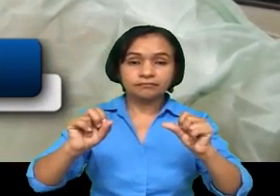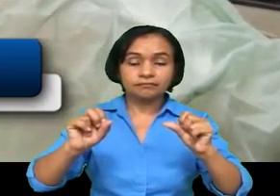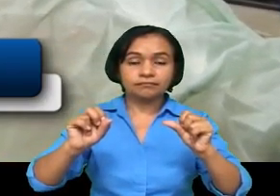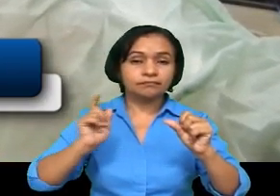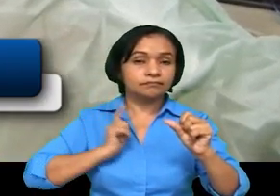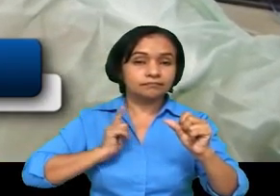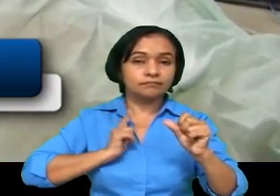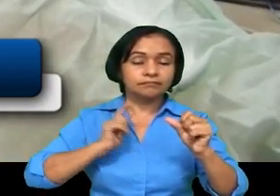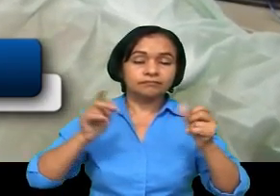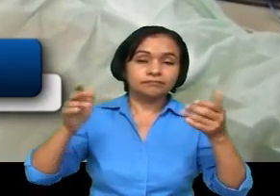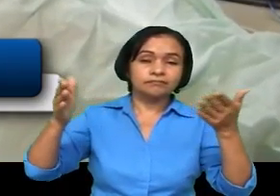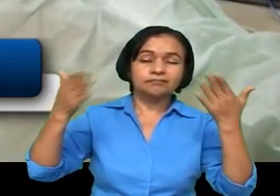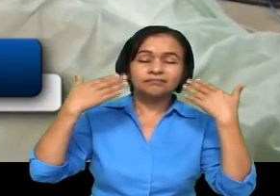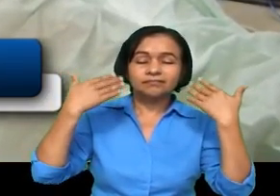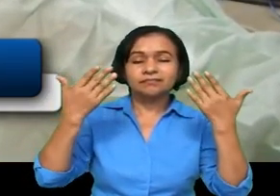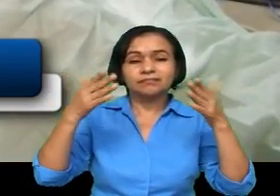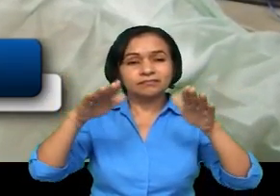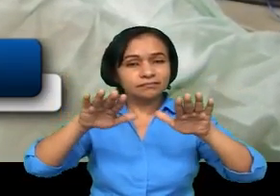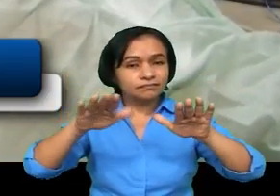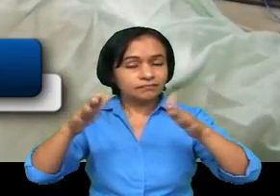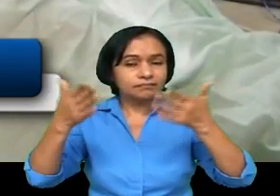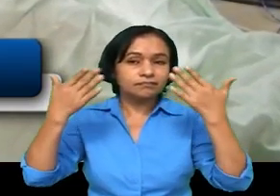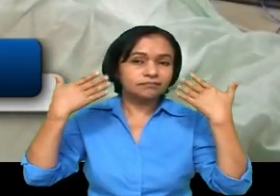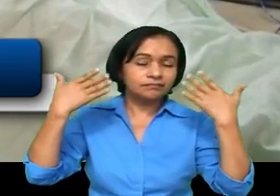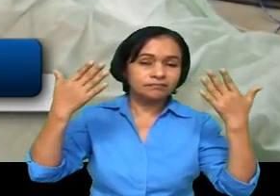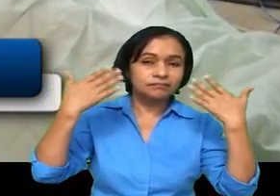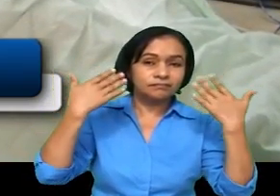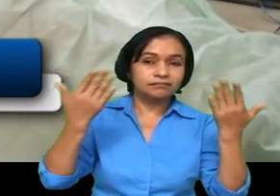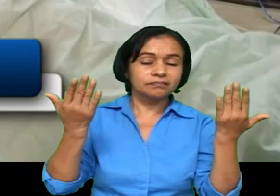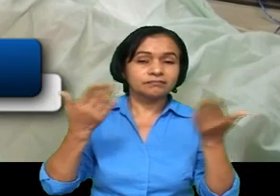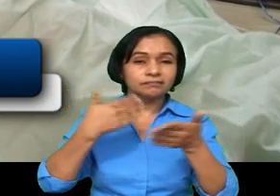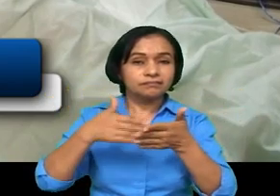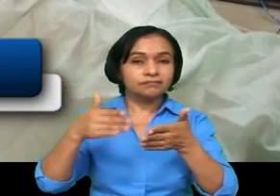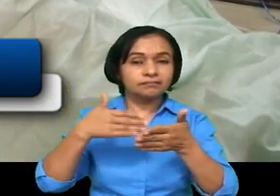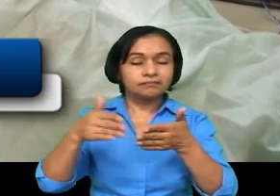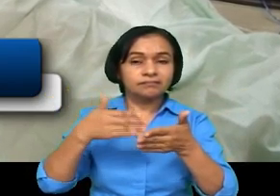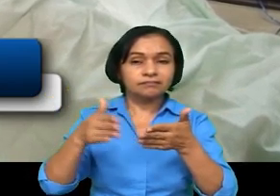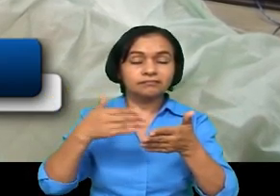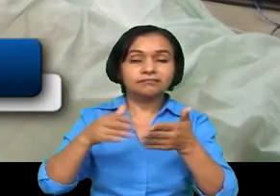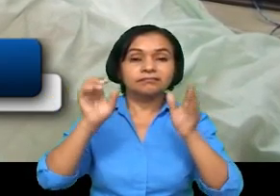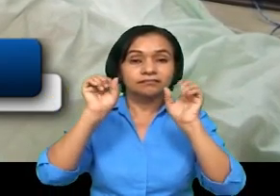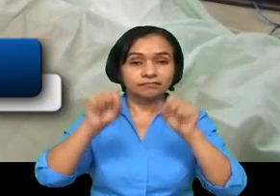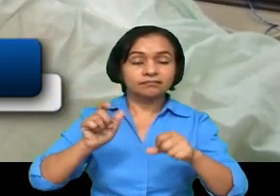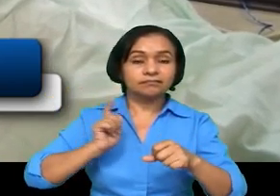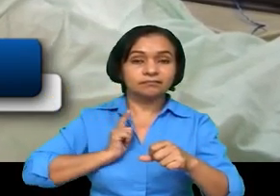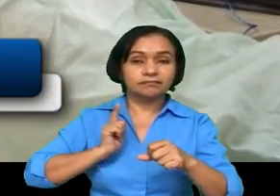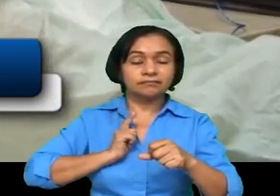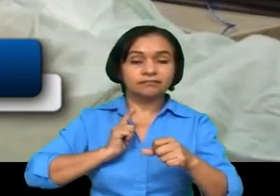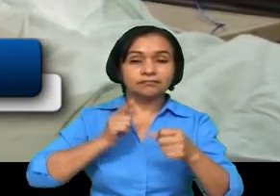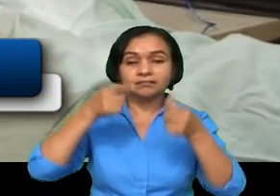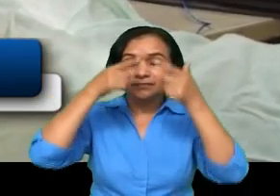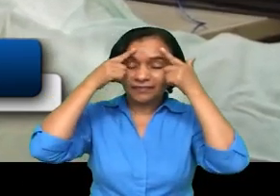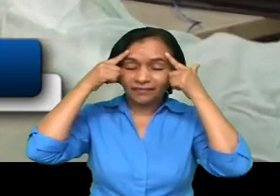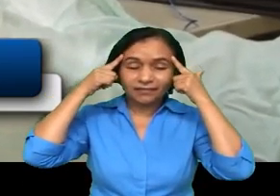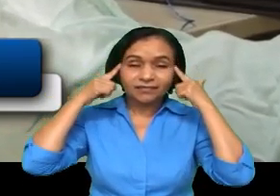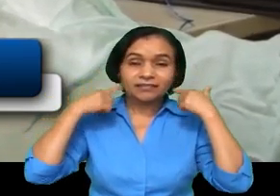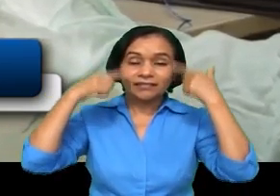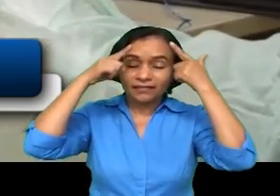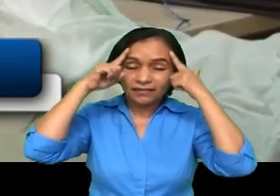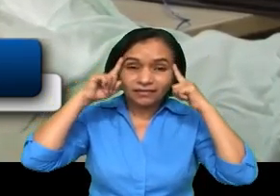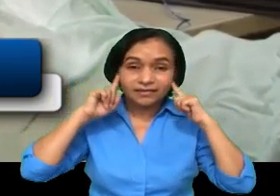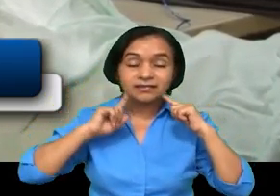posee un clima sumamente cálido. Entonces, fácilmente no somos propensos a la deshidratación, entonces que